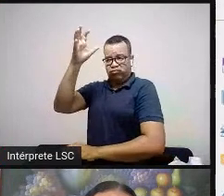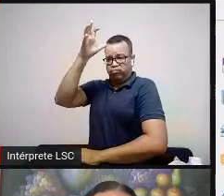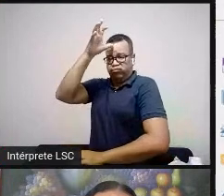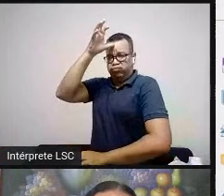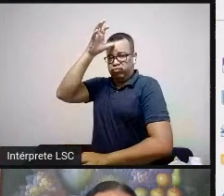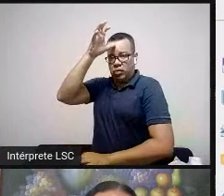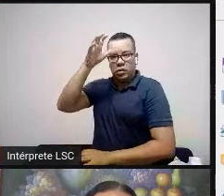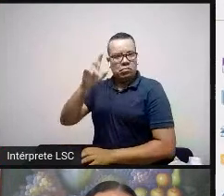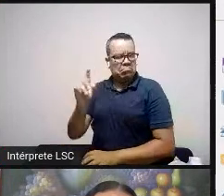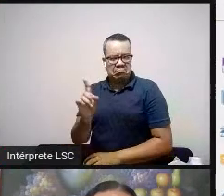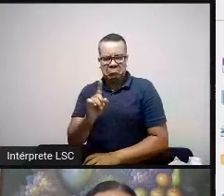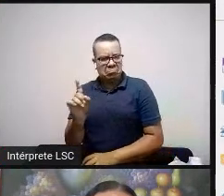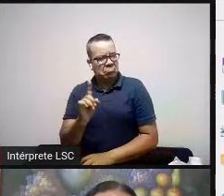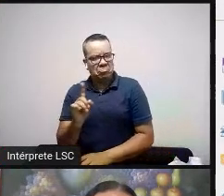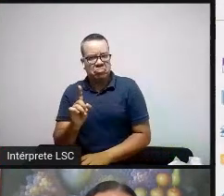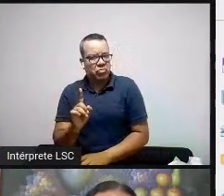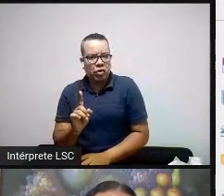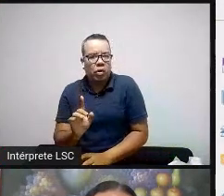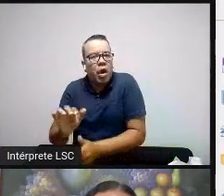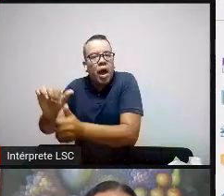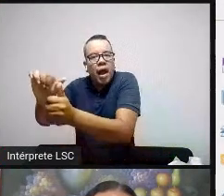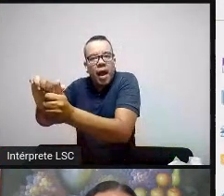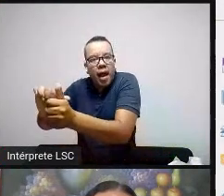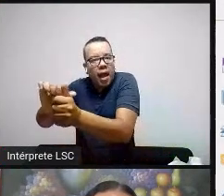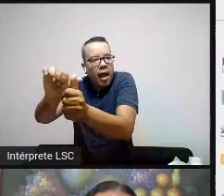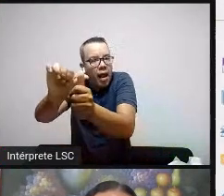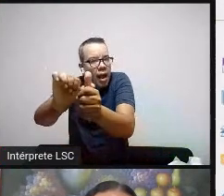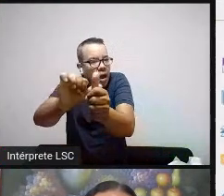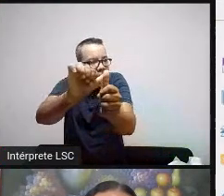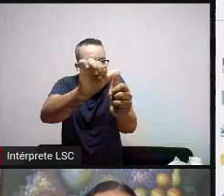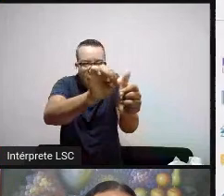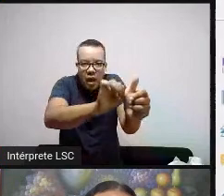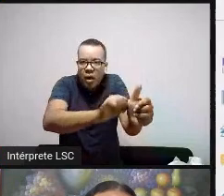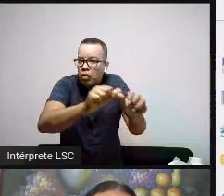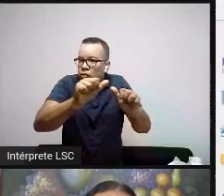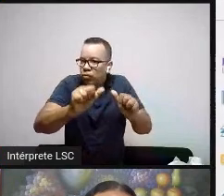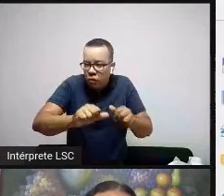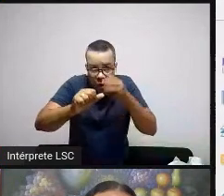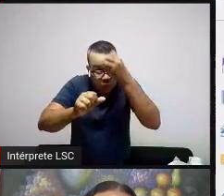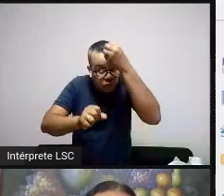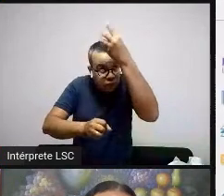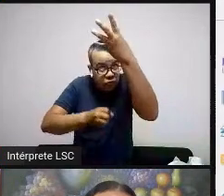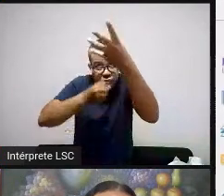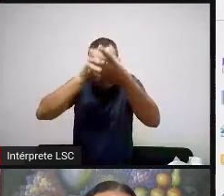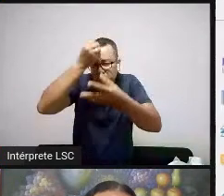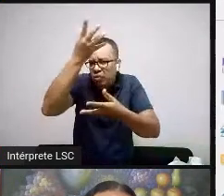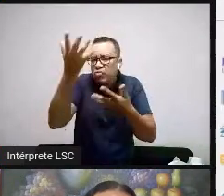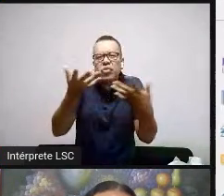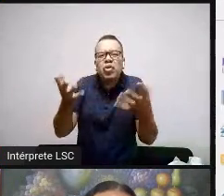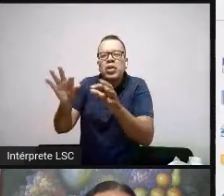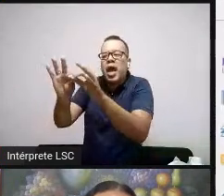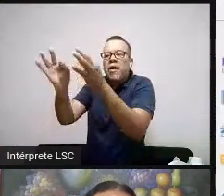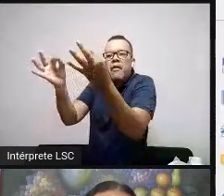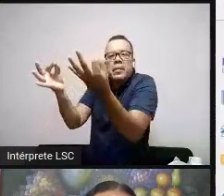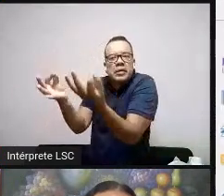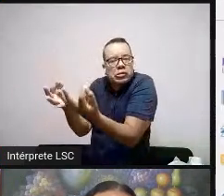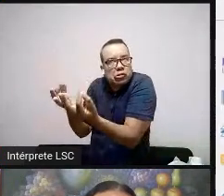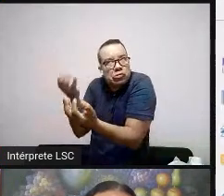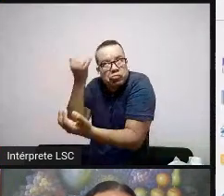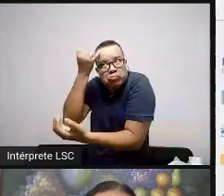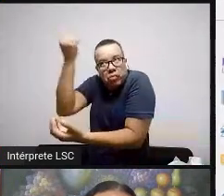estar habitada en cada uno de esos rincones de las familias y esos espacios.